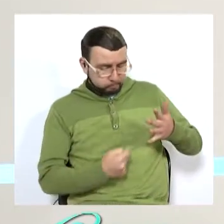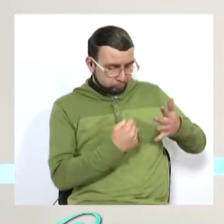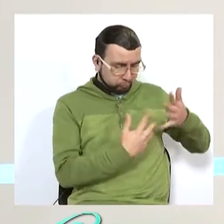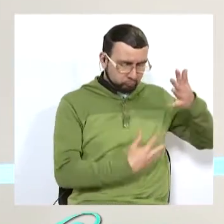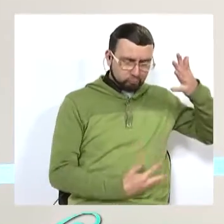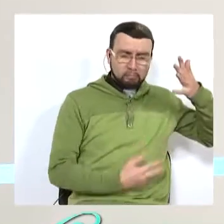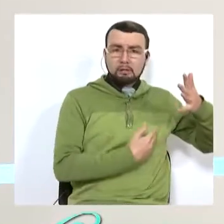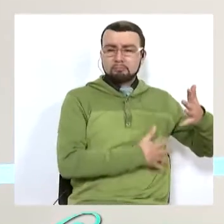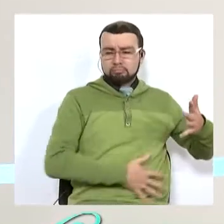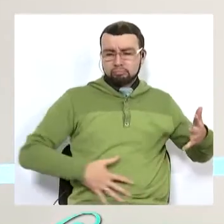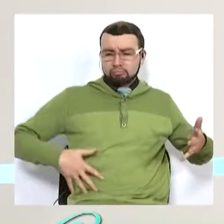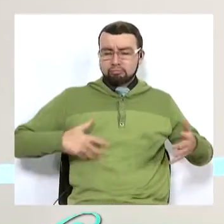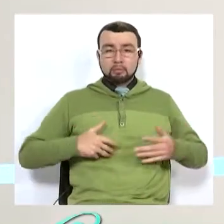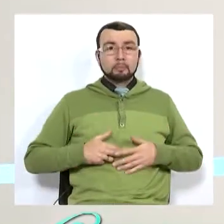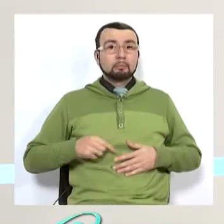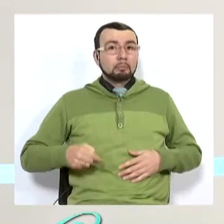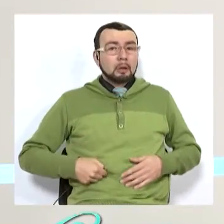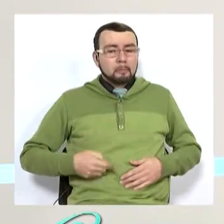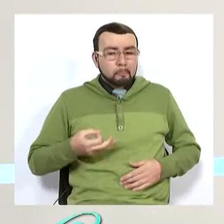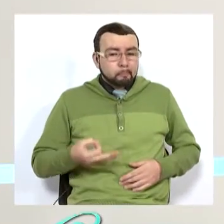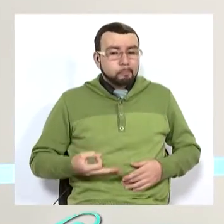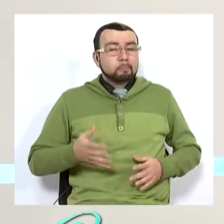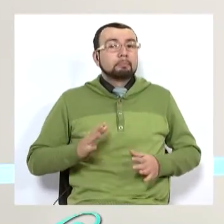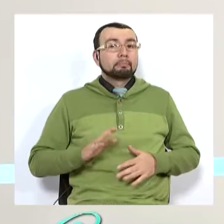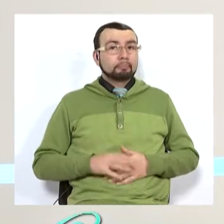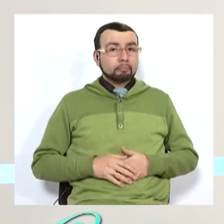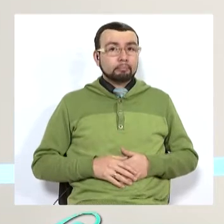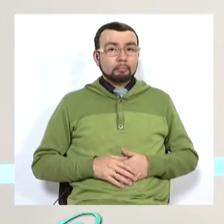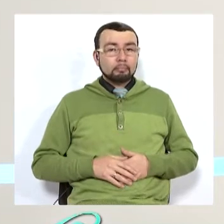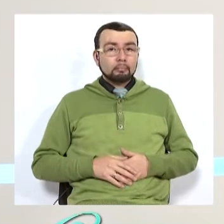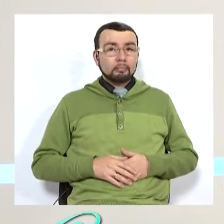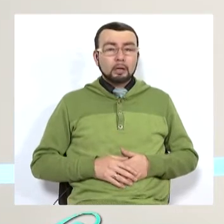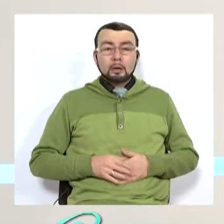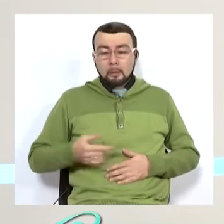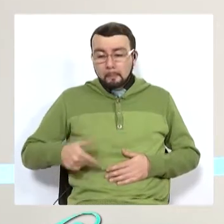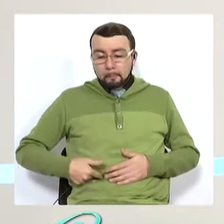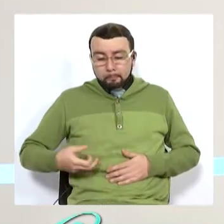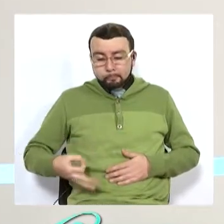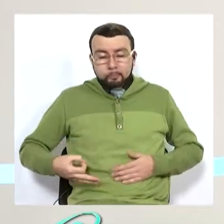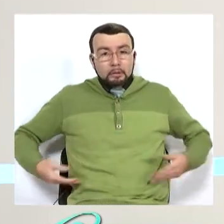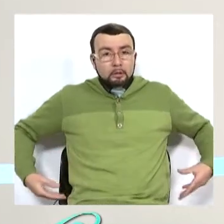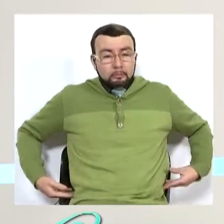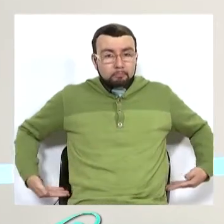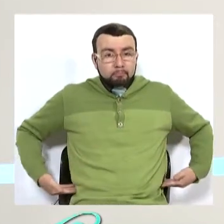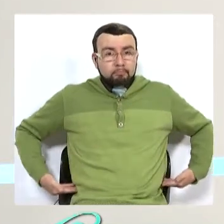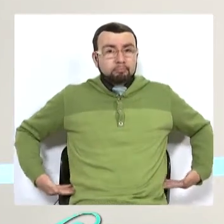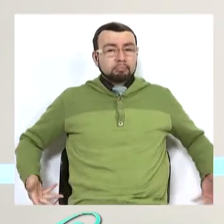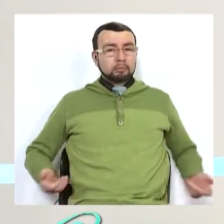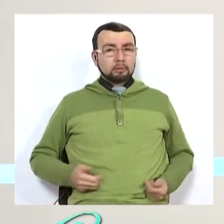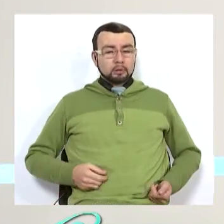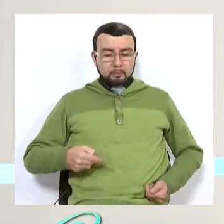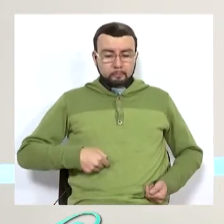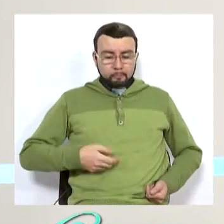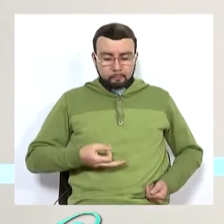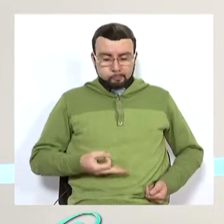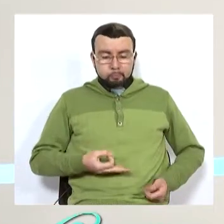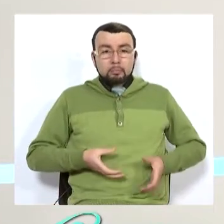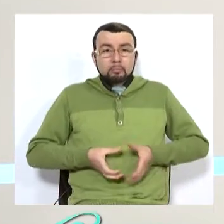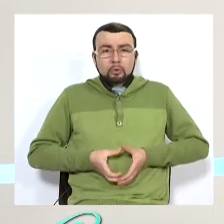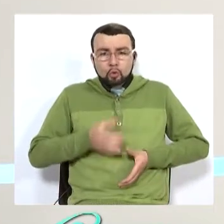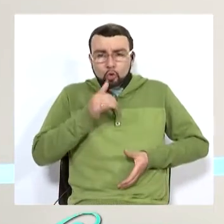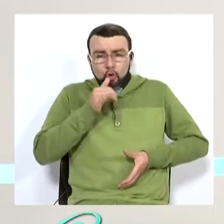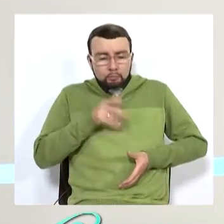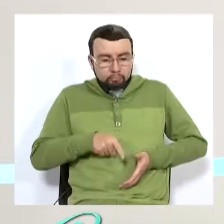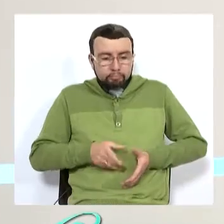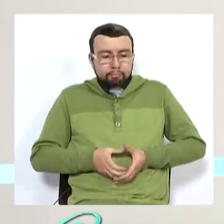patologías. Los cálculos en la vesícula, los cálculos en los riñones, los cálculos en la vejiga. Pero